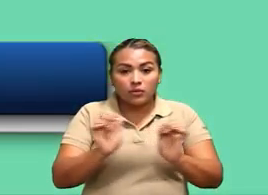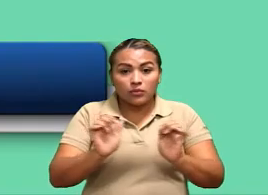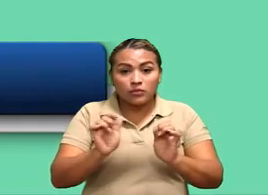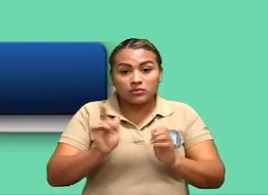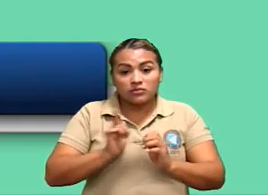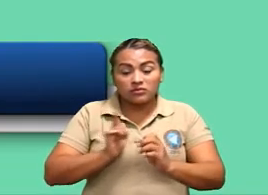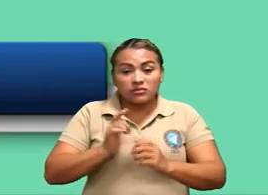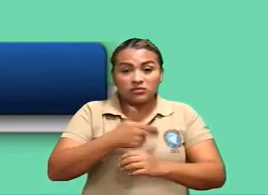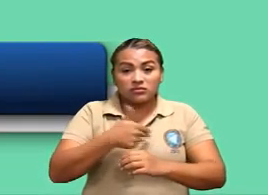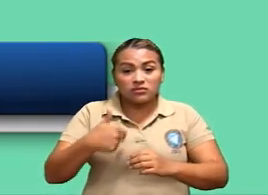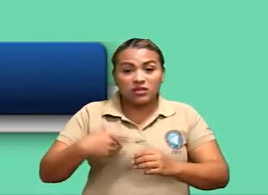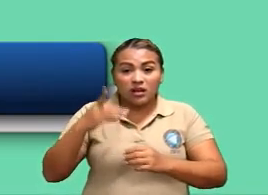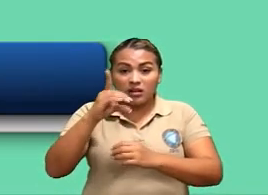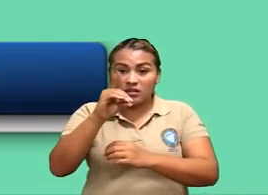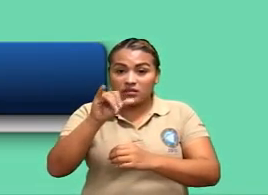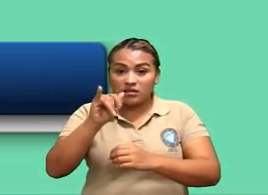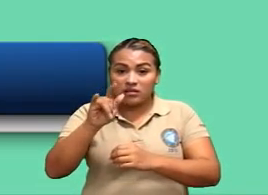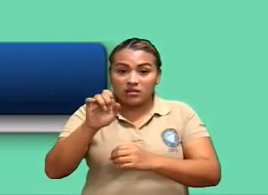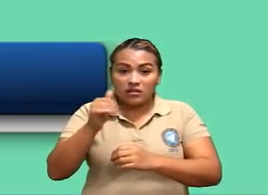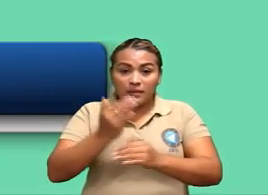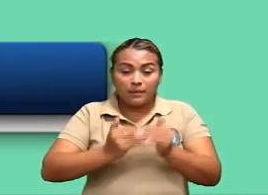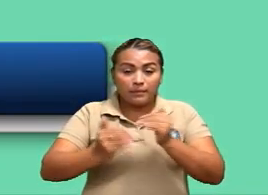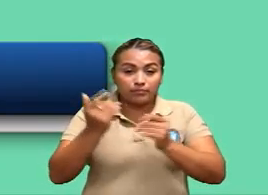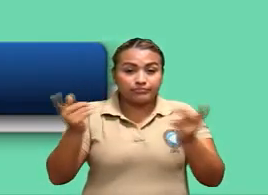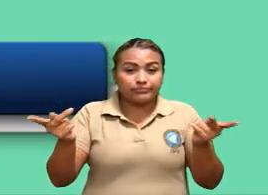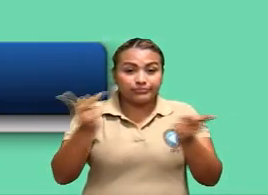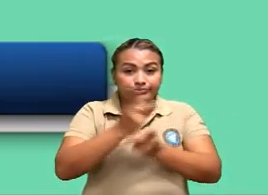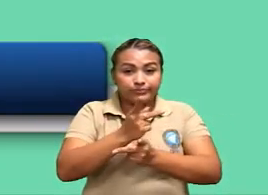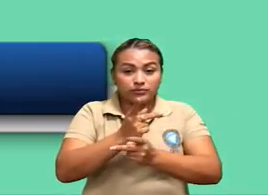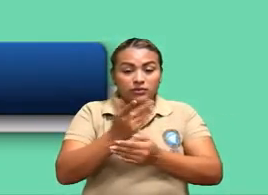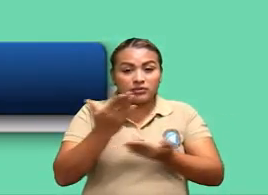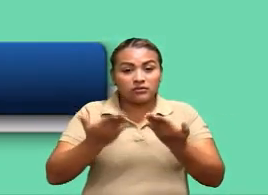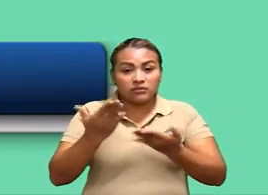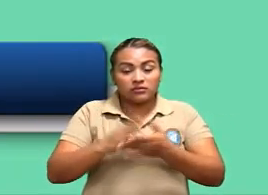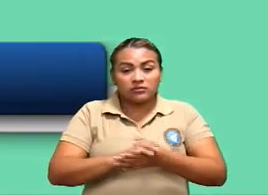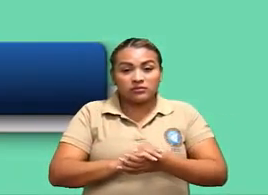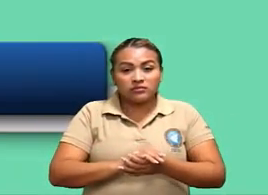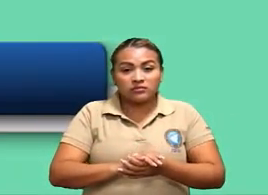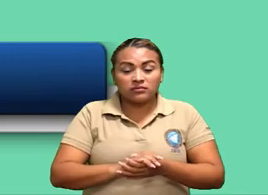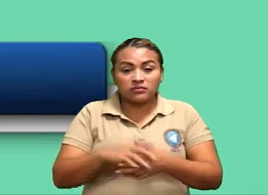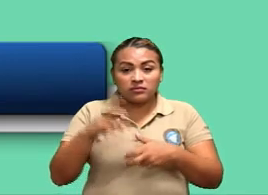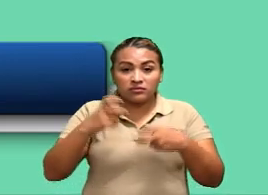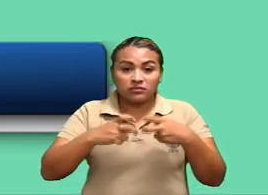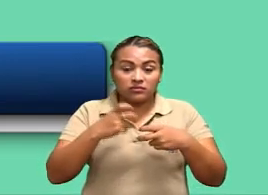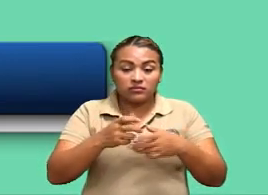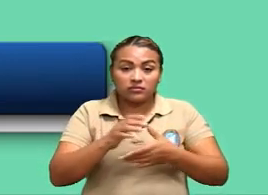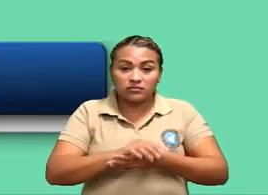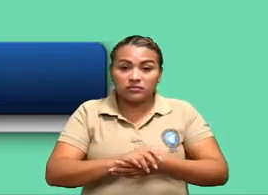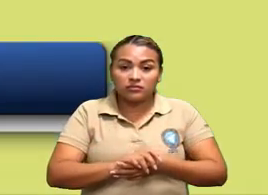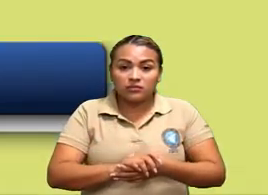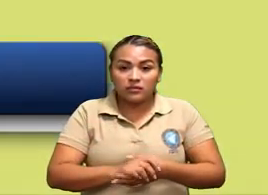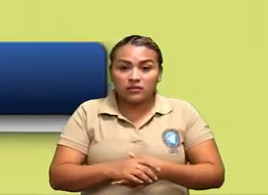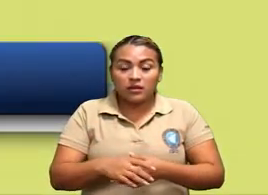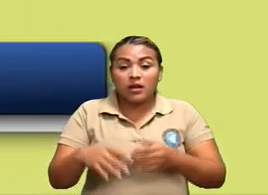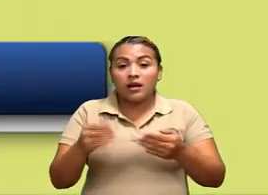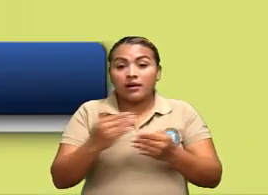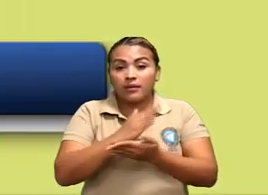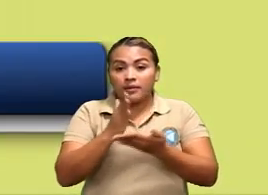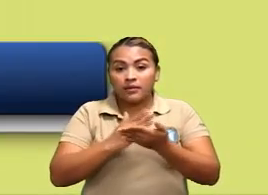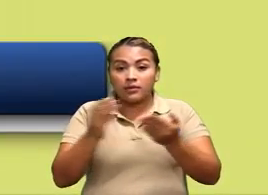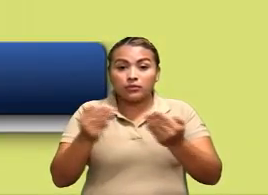una dieta más restringida si tiene una patología adicional a la obesidad. Ahora, algo muy importante, por